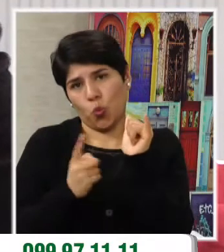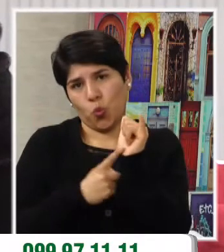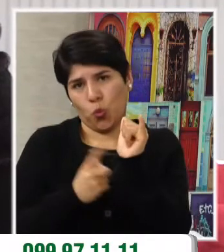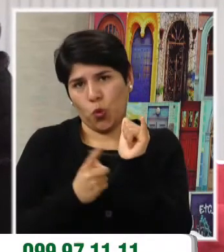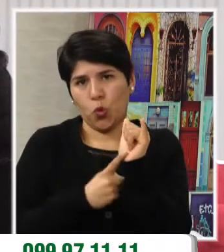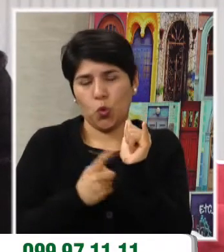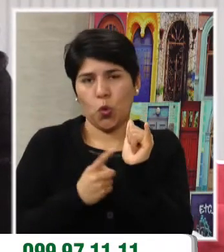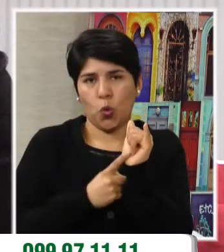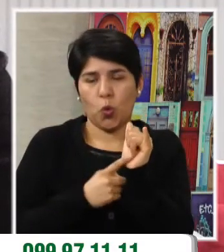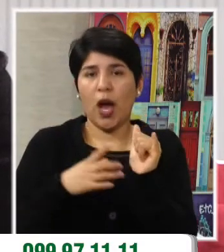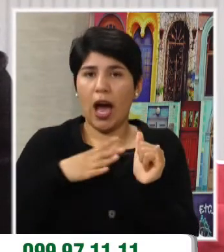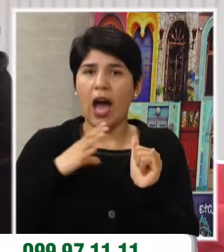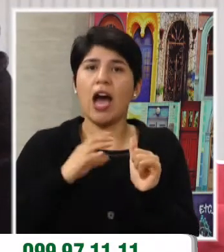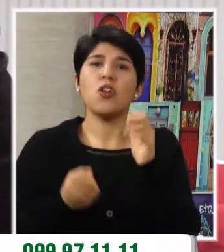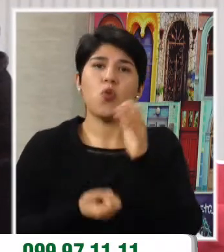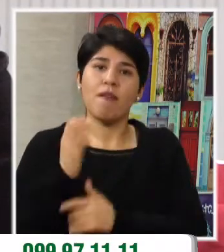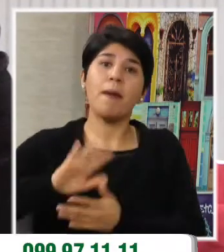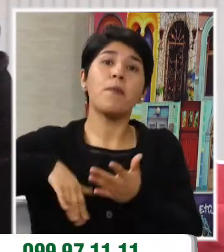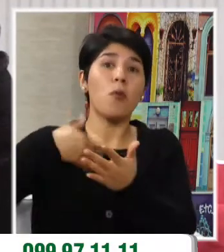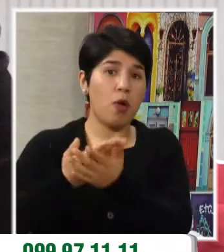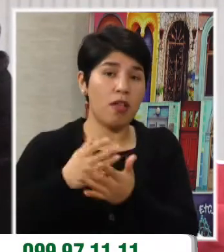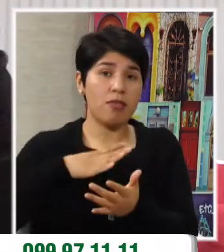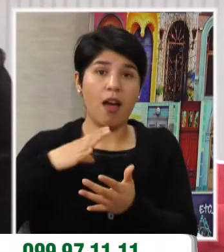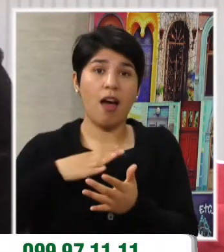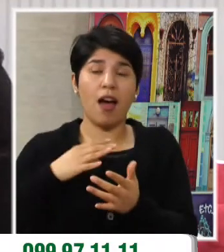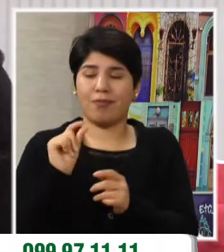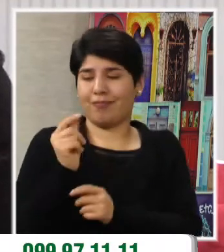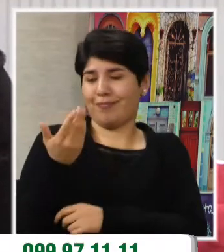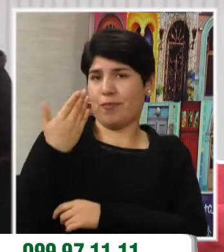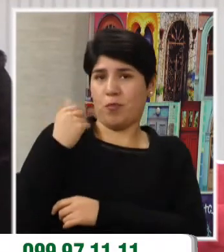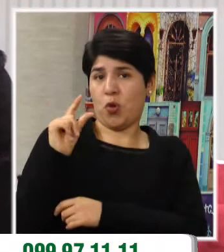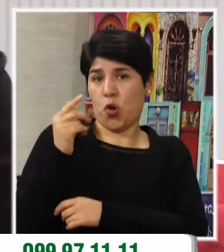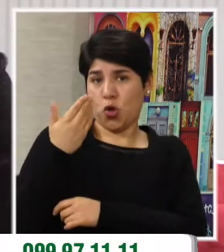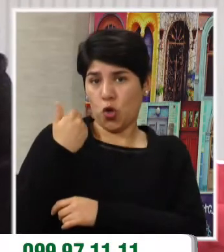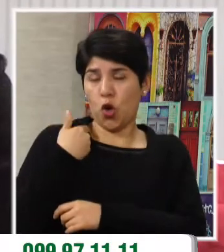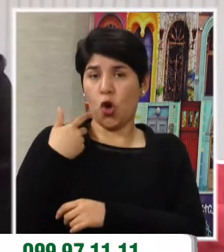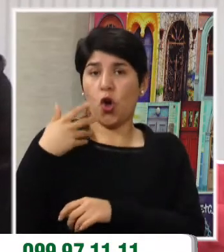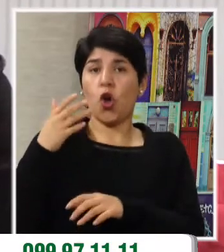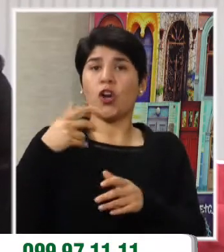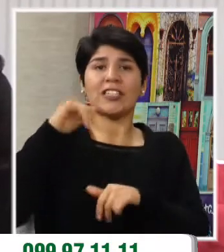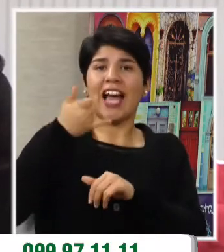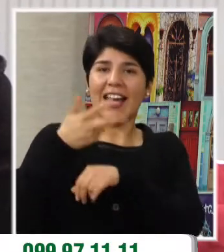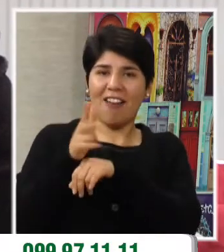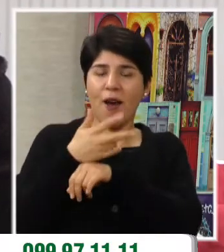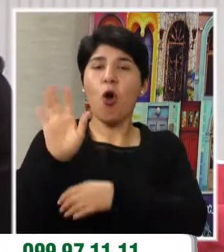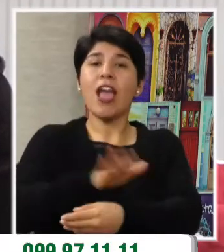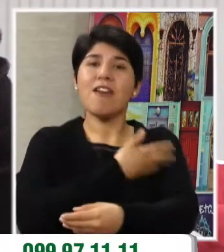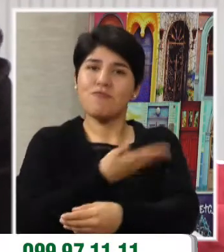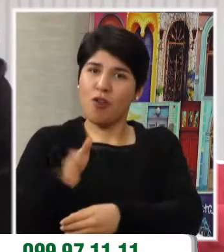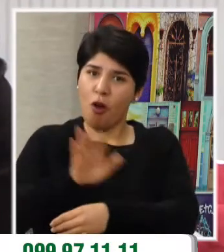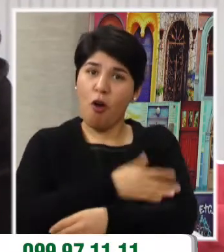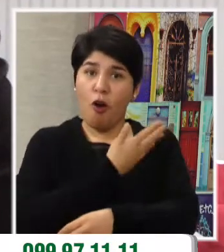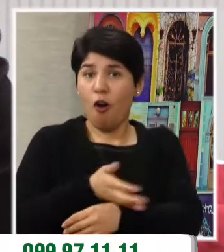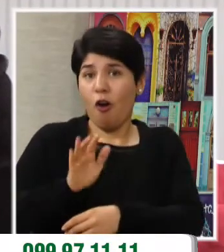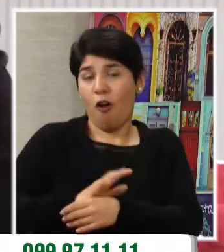ahora tenemos una buena una nueva propuesta que éste grabamos hace poquitos días el himno nacional porque lo tenemos lo queremos